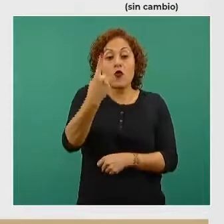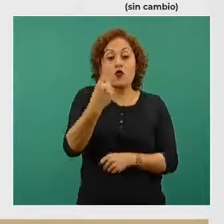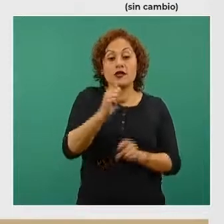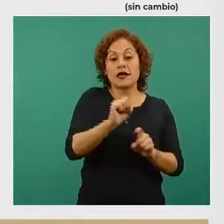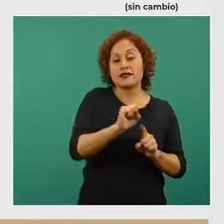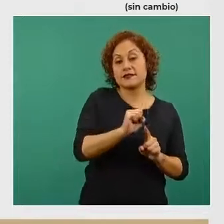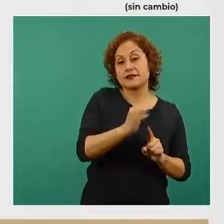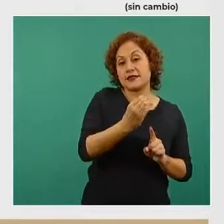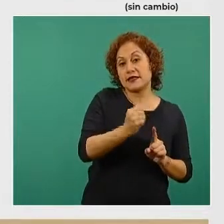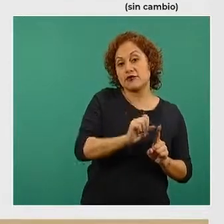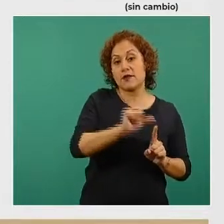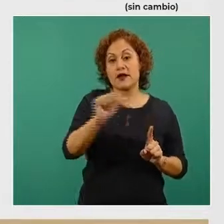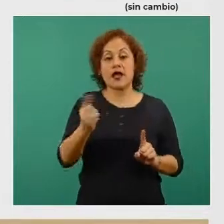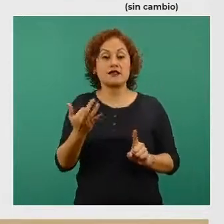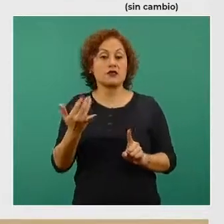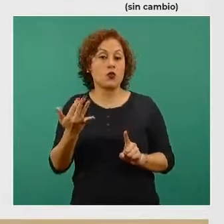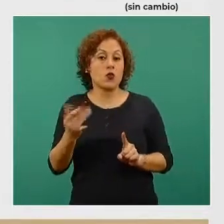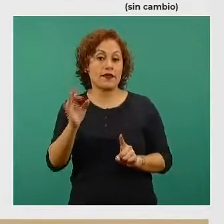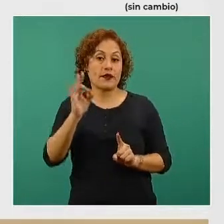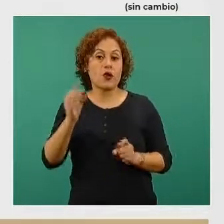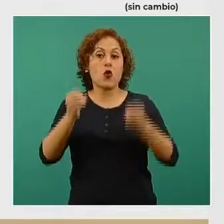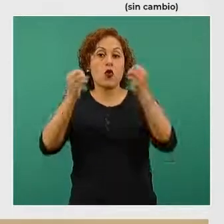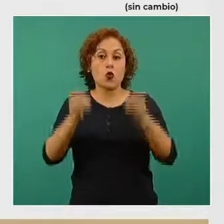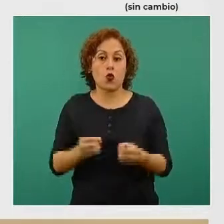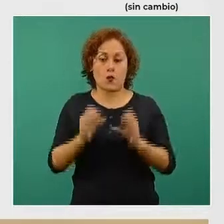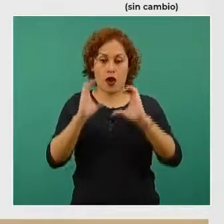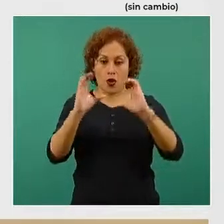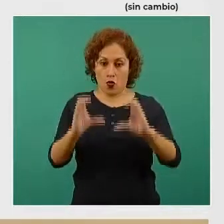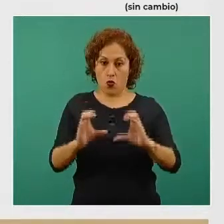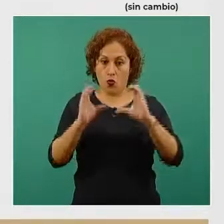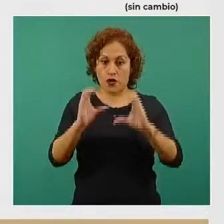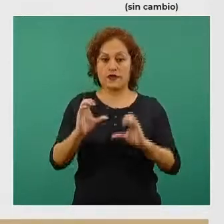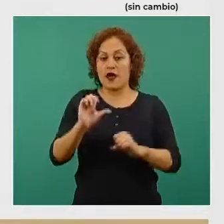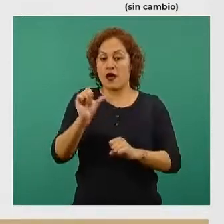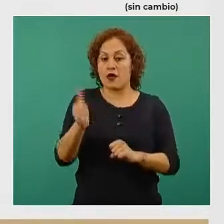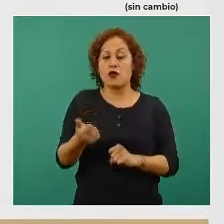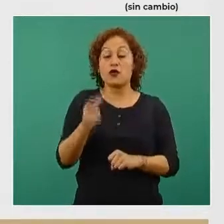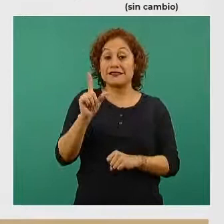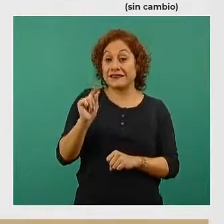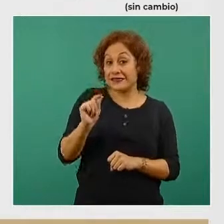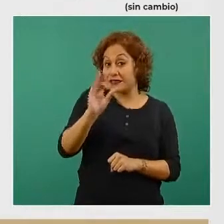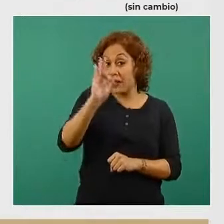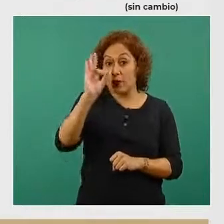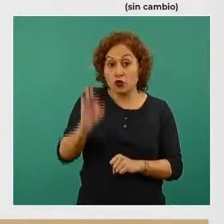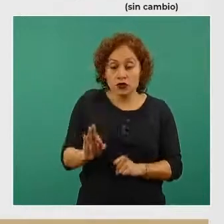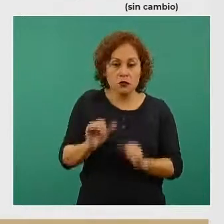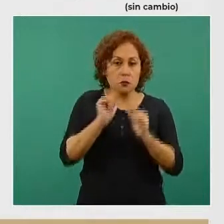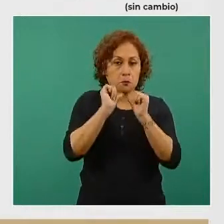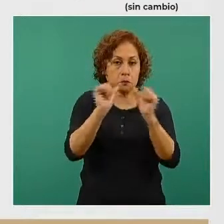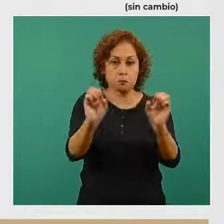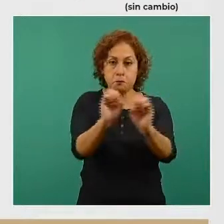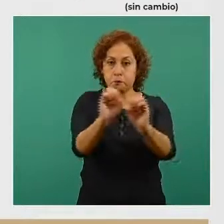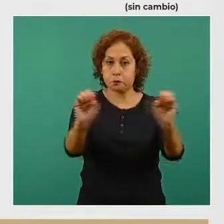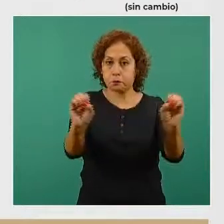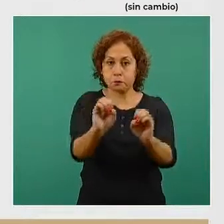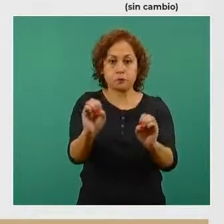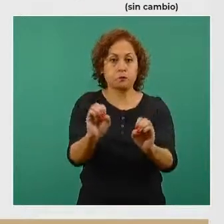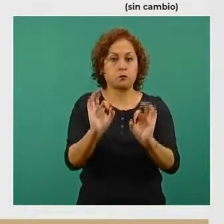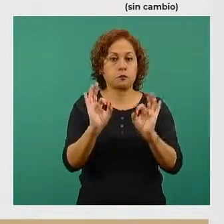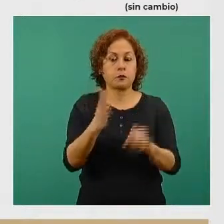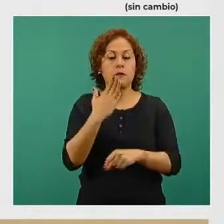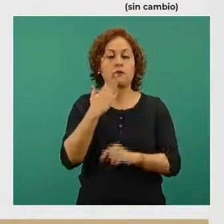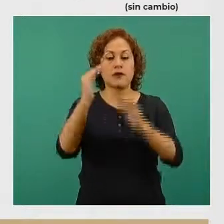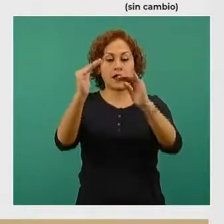69 y 50. Seguimos sin ninguna entidad por arriba del 70% de ocupación, y en el segundo rango